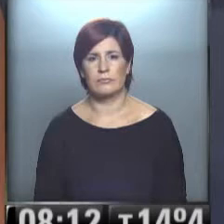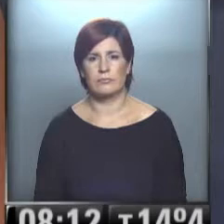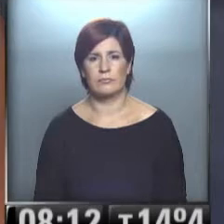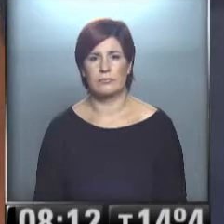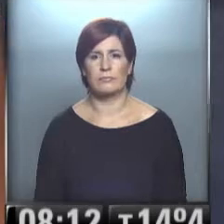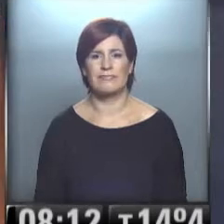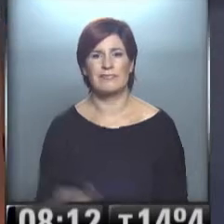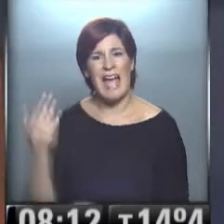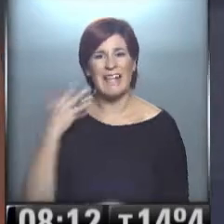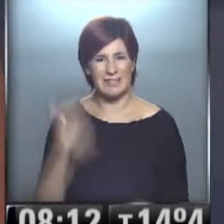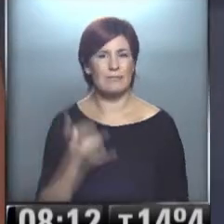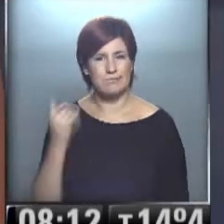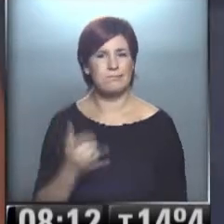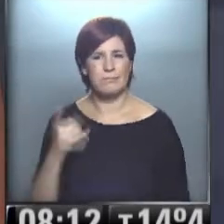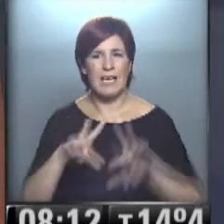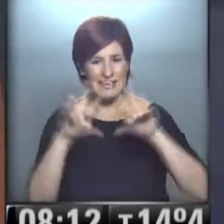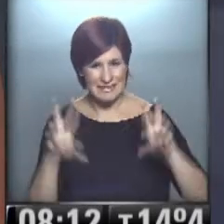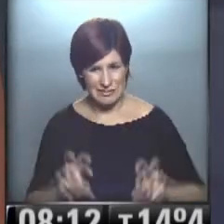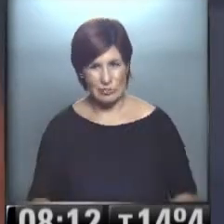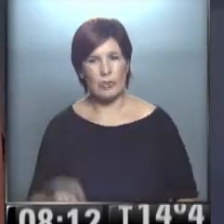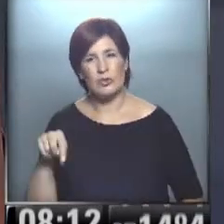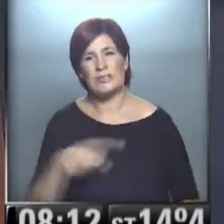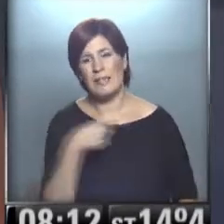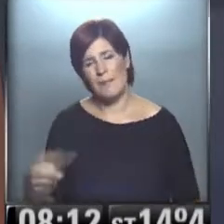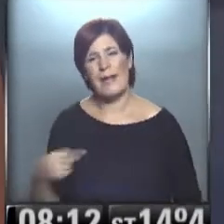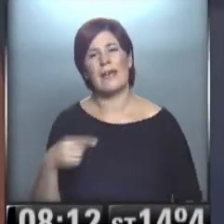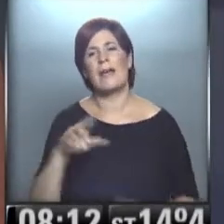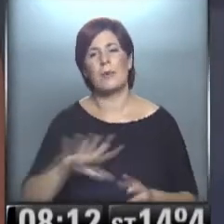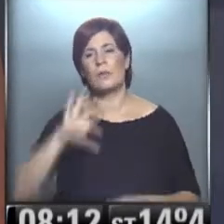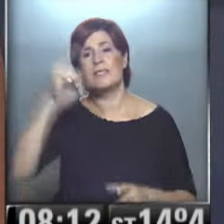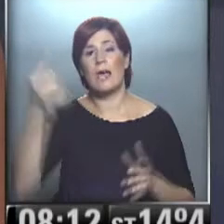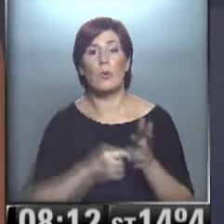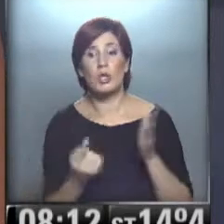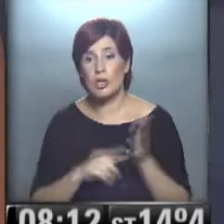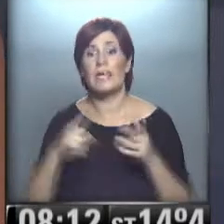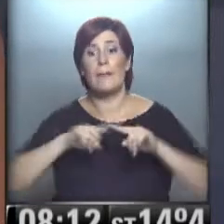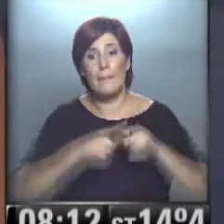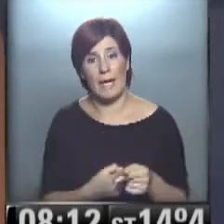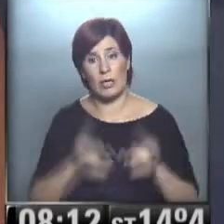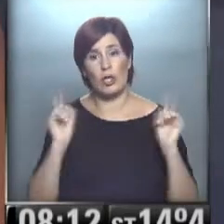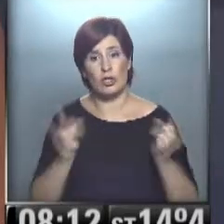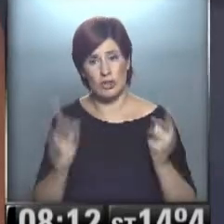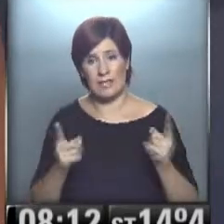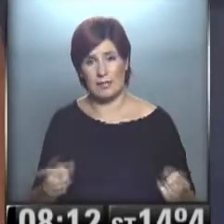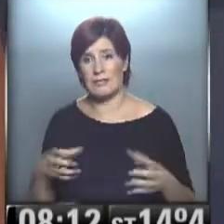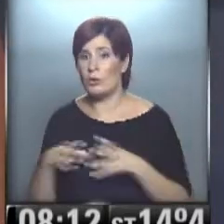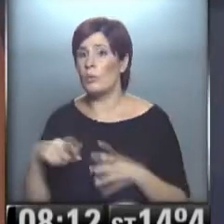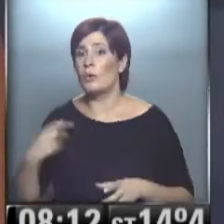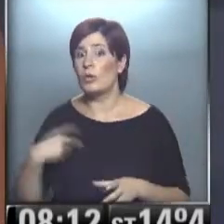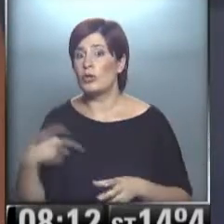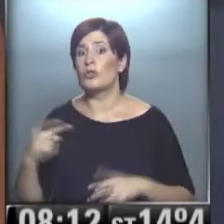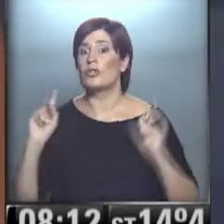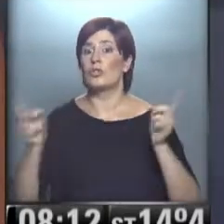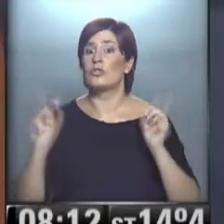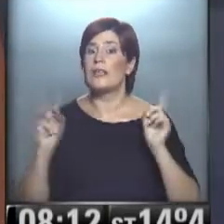ya lo anticipábamos en títulos comienza a una semana sin clases en la provincia de buenos aires- del frente gremial docente está realizando una huelga